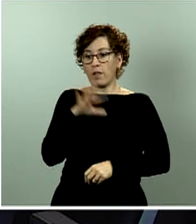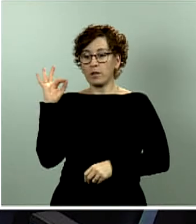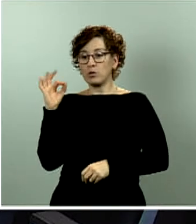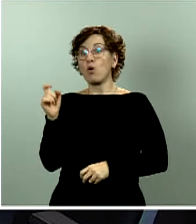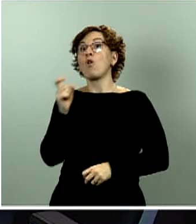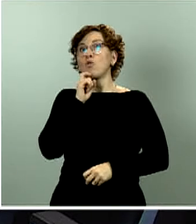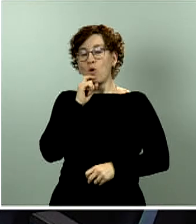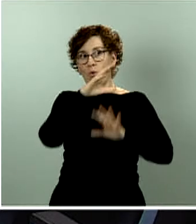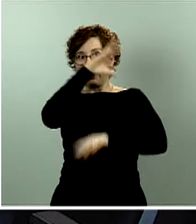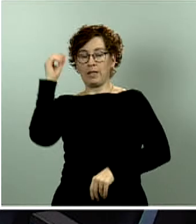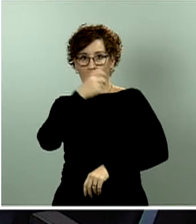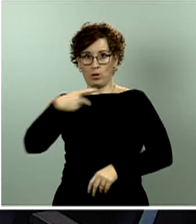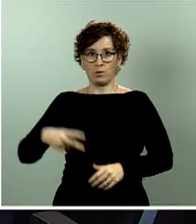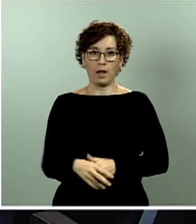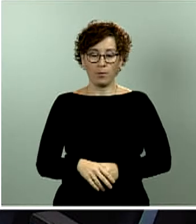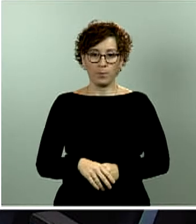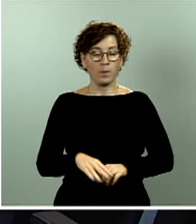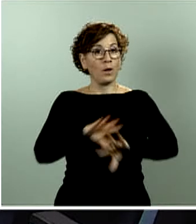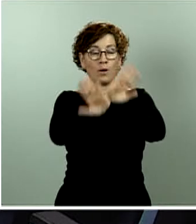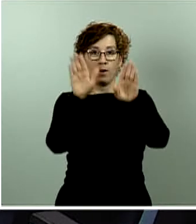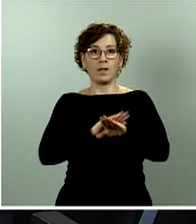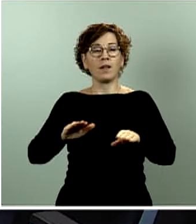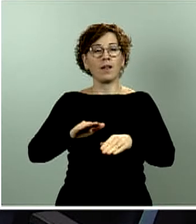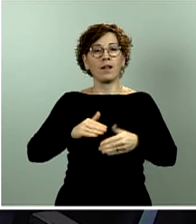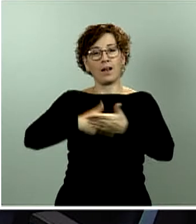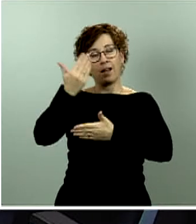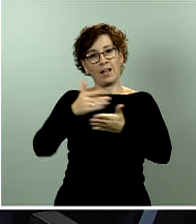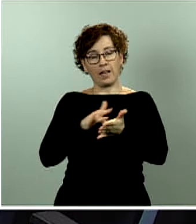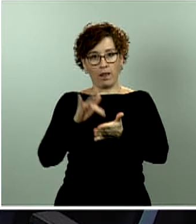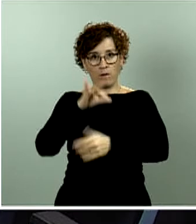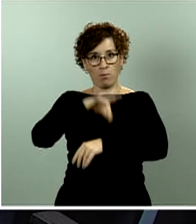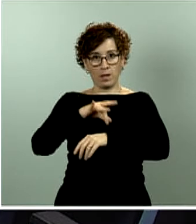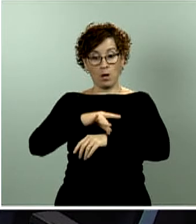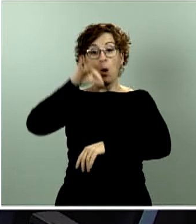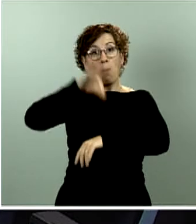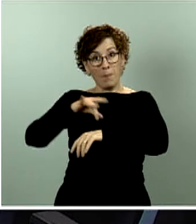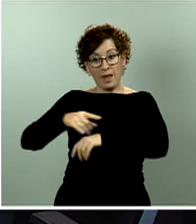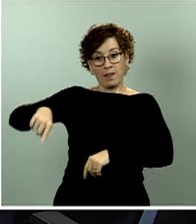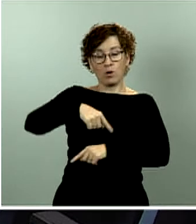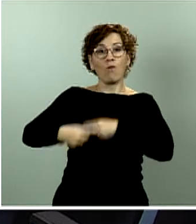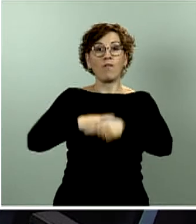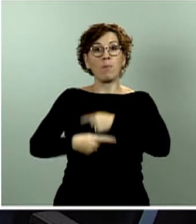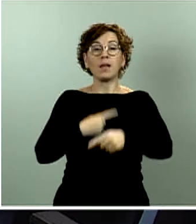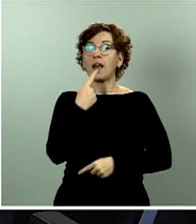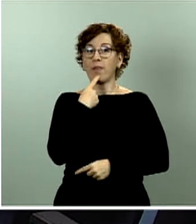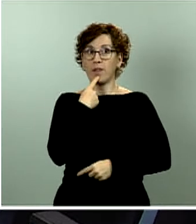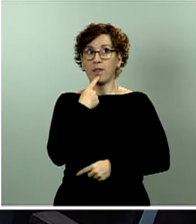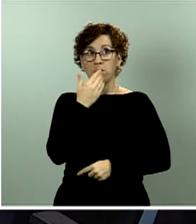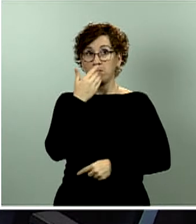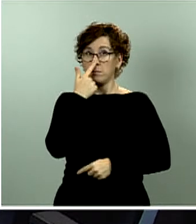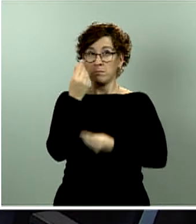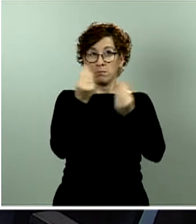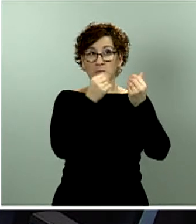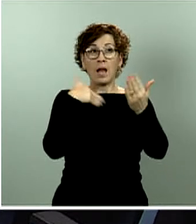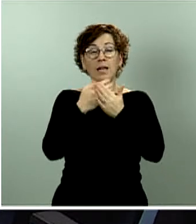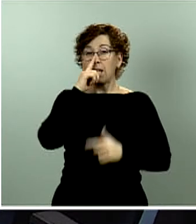de redacción médica. Los médicos de familia auguran que no habrá una vacuna contra el coronavirus antes del primer trimestre del año que viene.